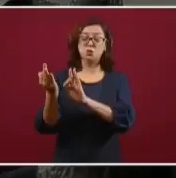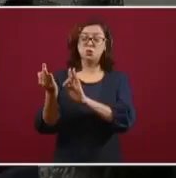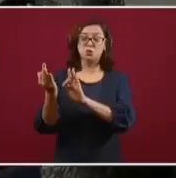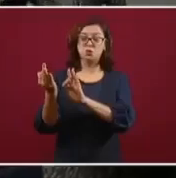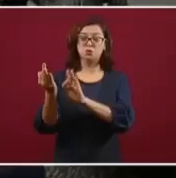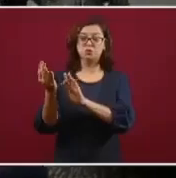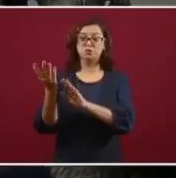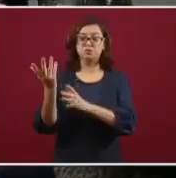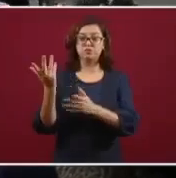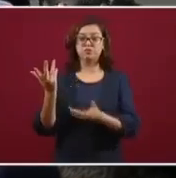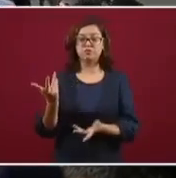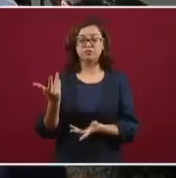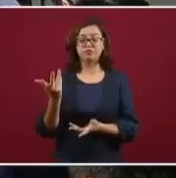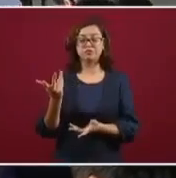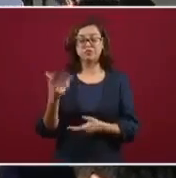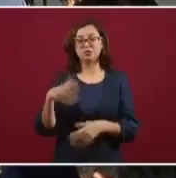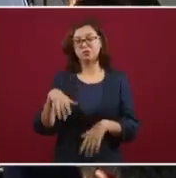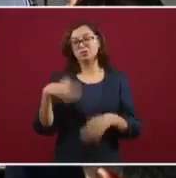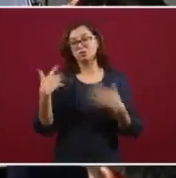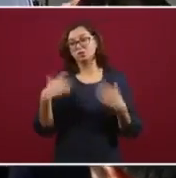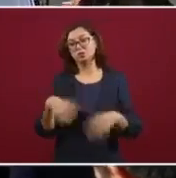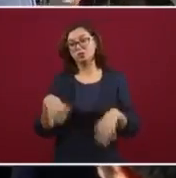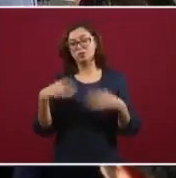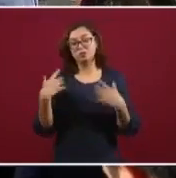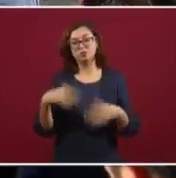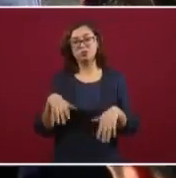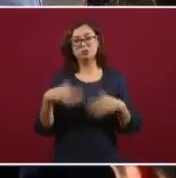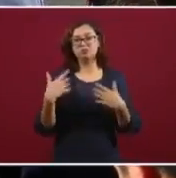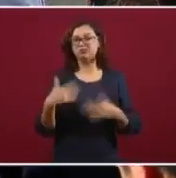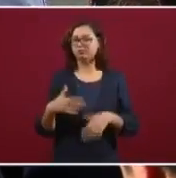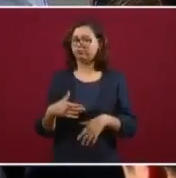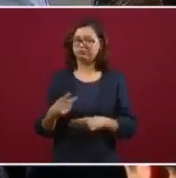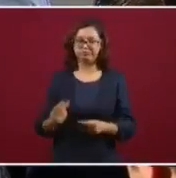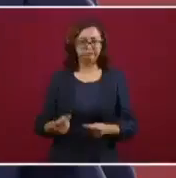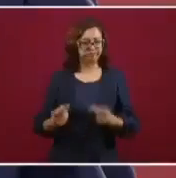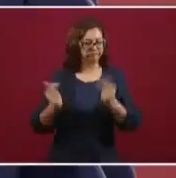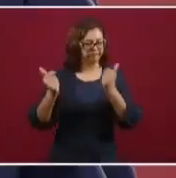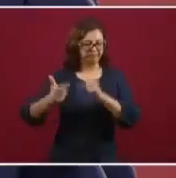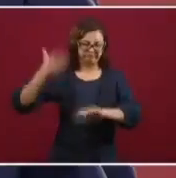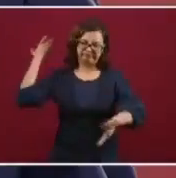medio del régimen, lo acababan.